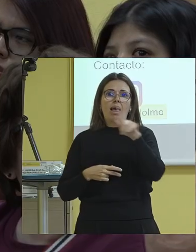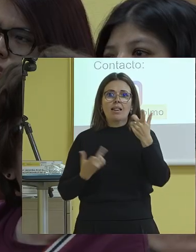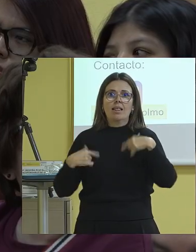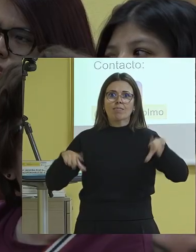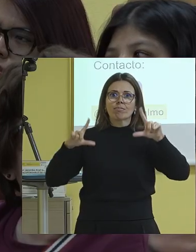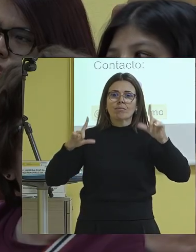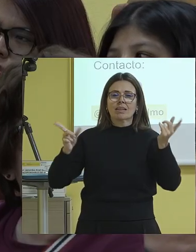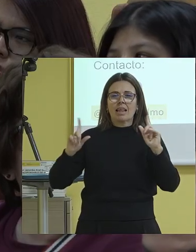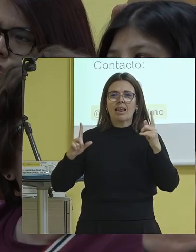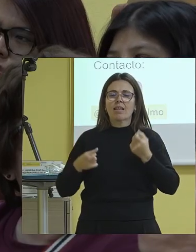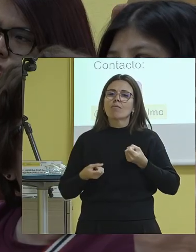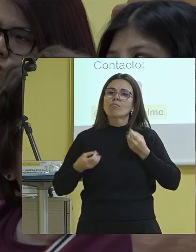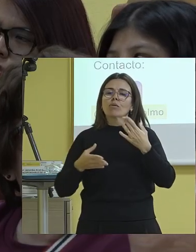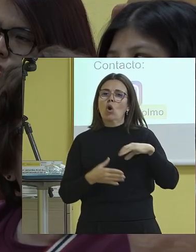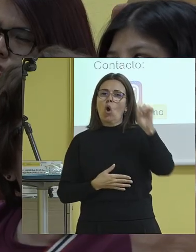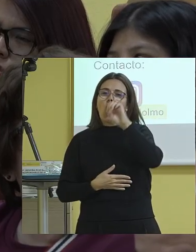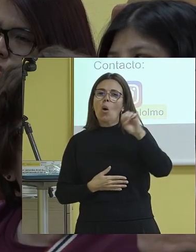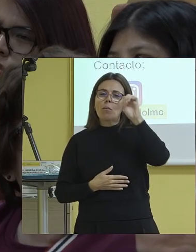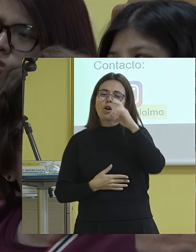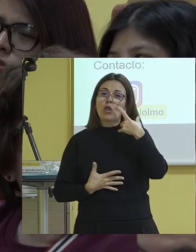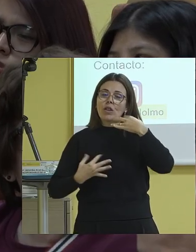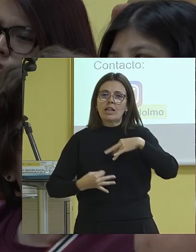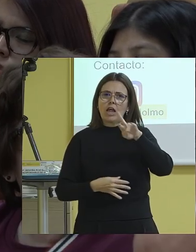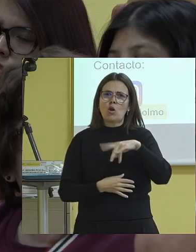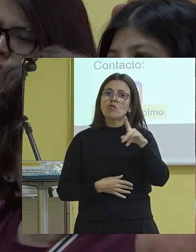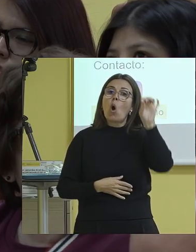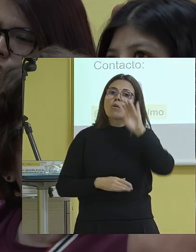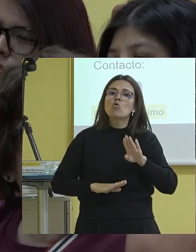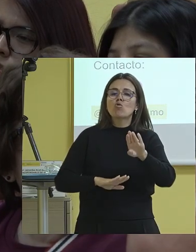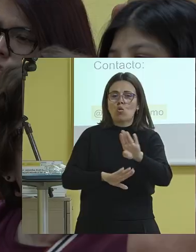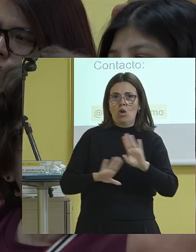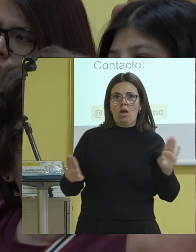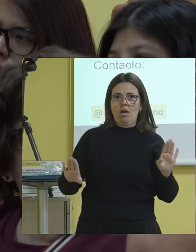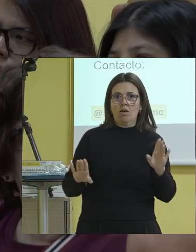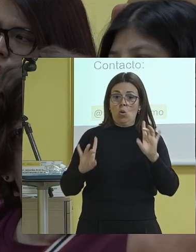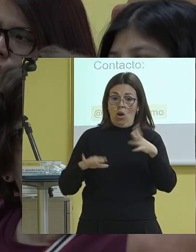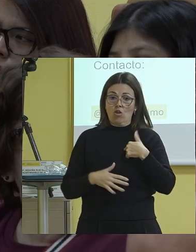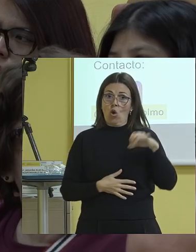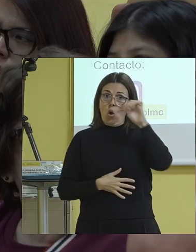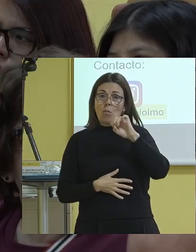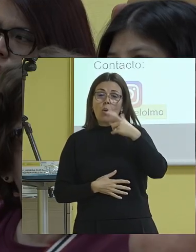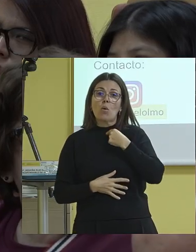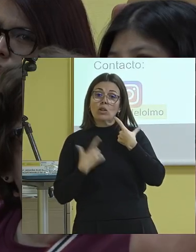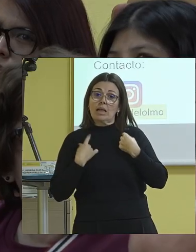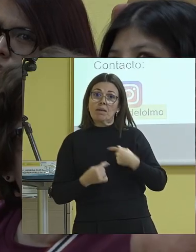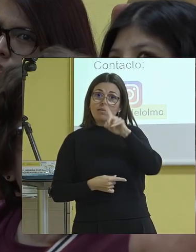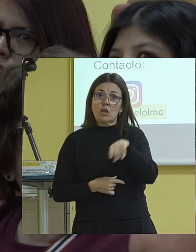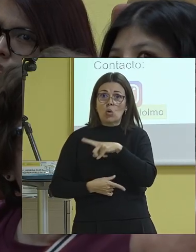tele dando una opinión que no es una certeza, sino que es una opinión, lo mismo que puedo opinar yo de que me gusta tu